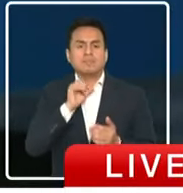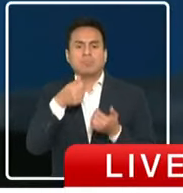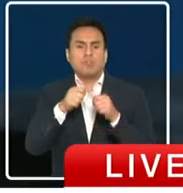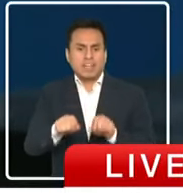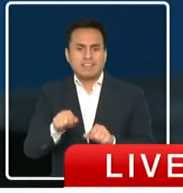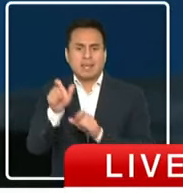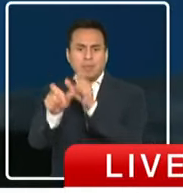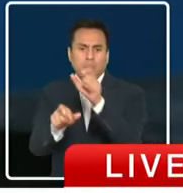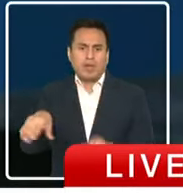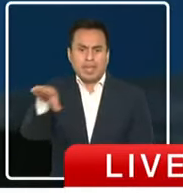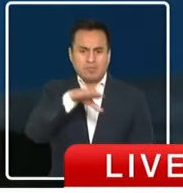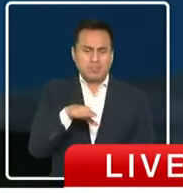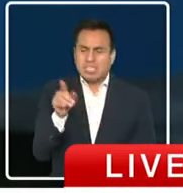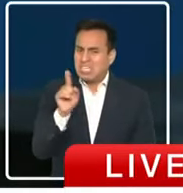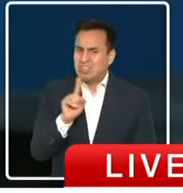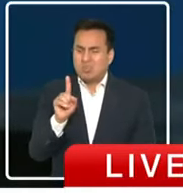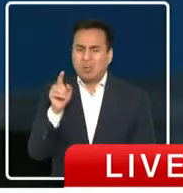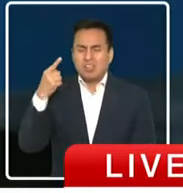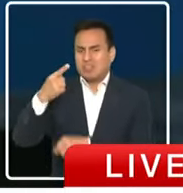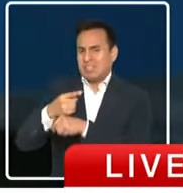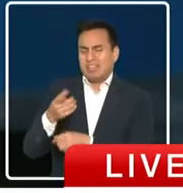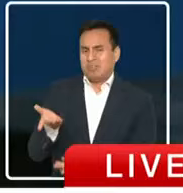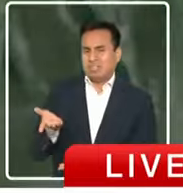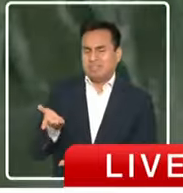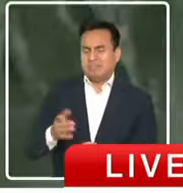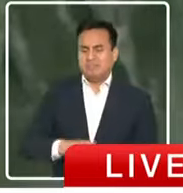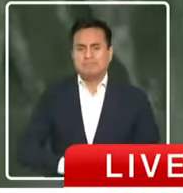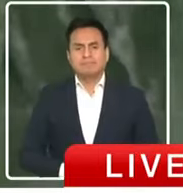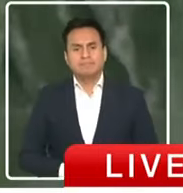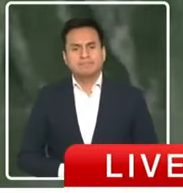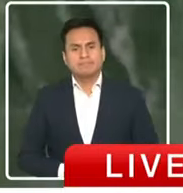en los pueblos y no en los dictadores.